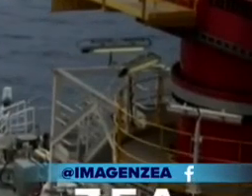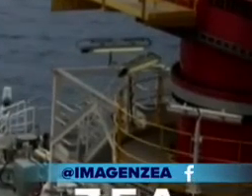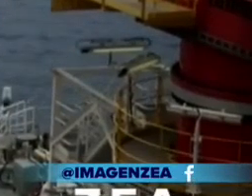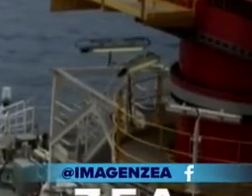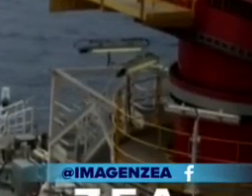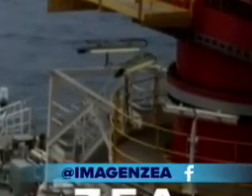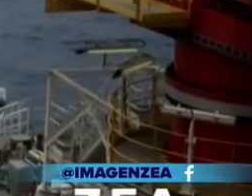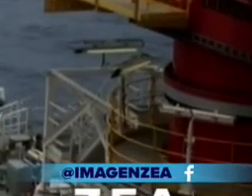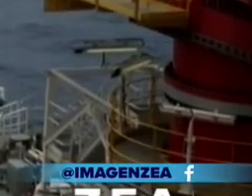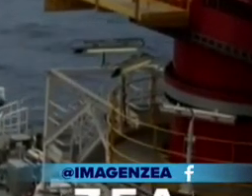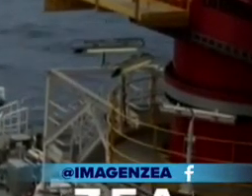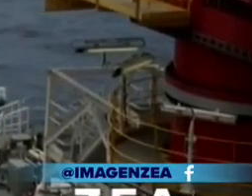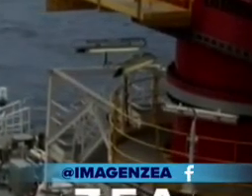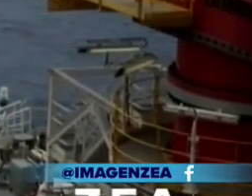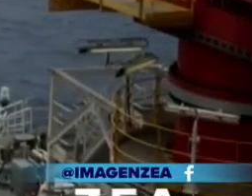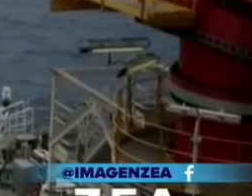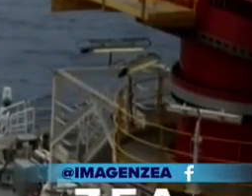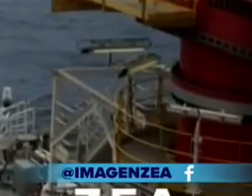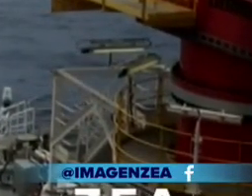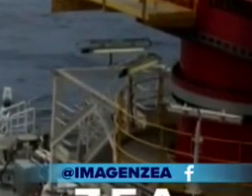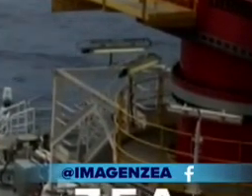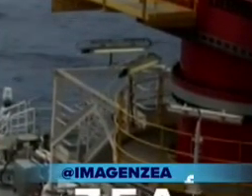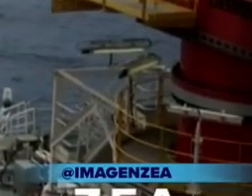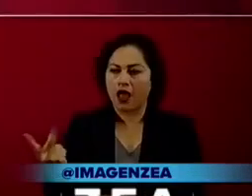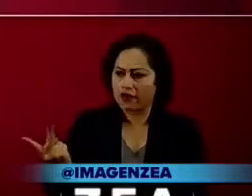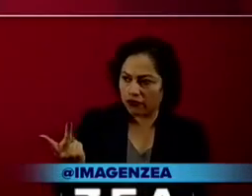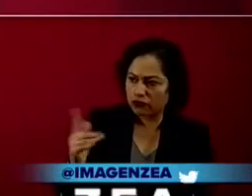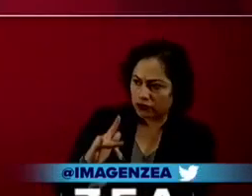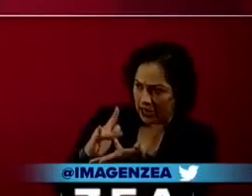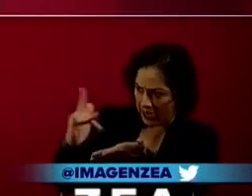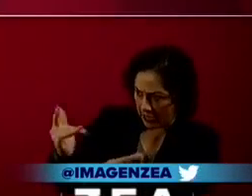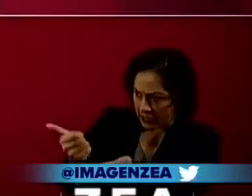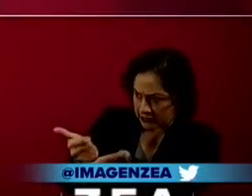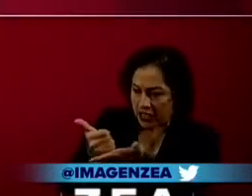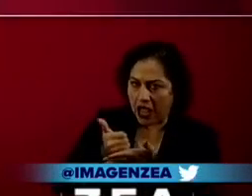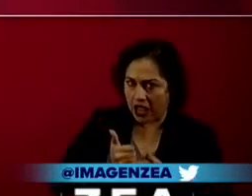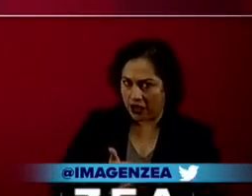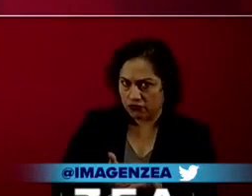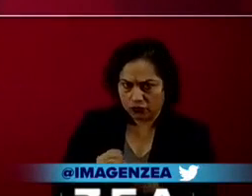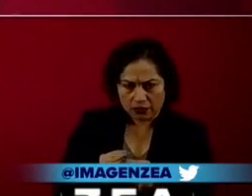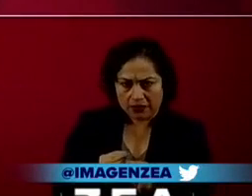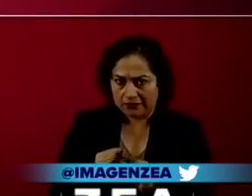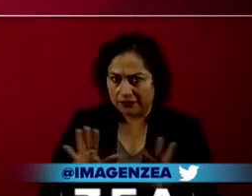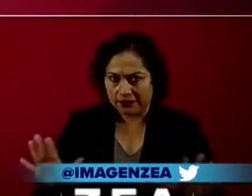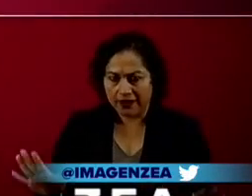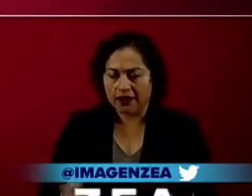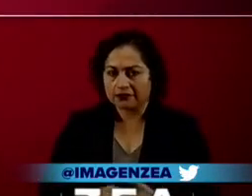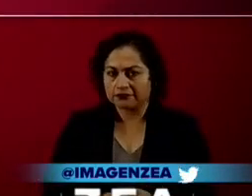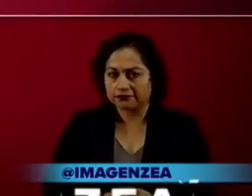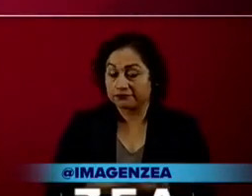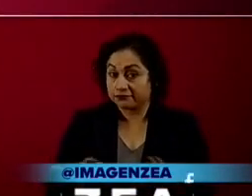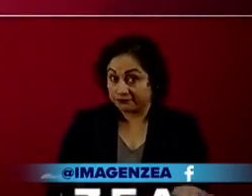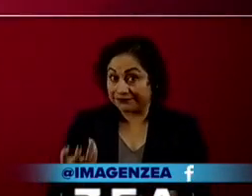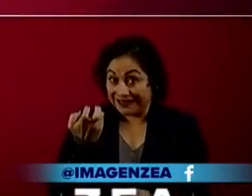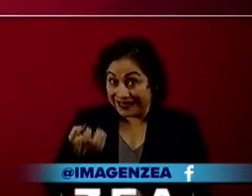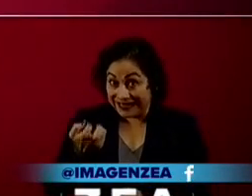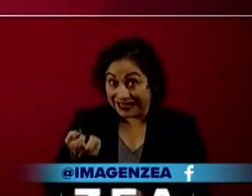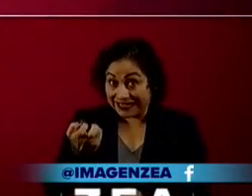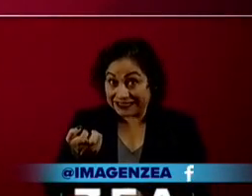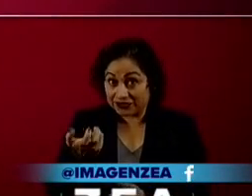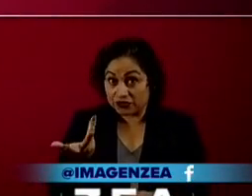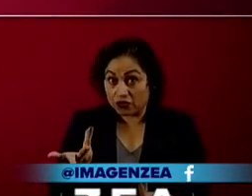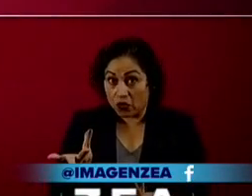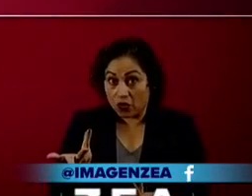pagó 164 millones de dólares para resolver la investigación del Departamento de Justicia de Estados Unidos tras reconocer un esquema de acuerdos de